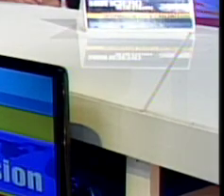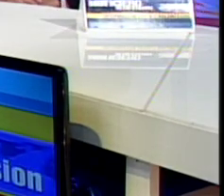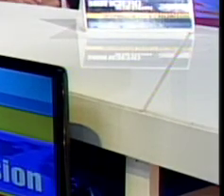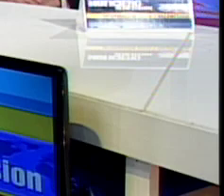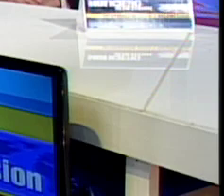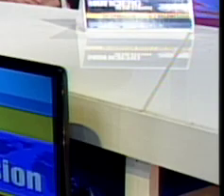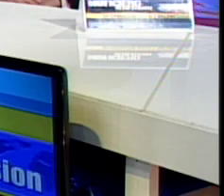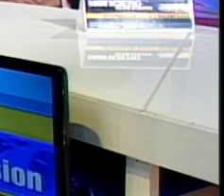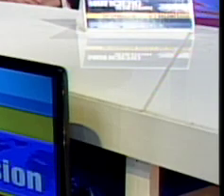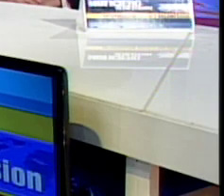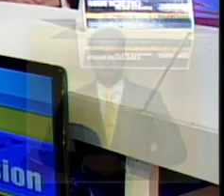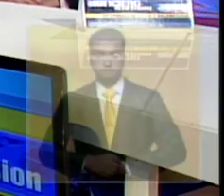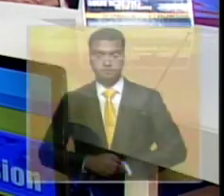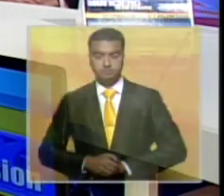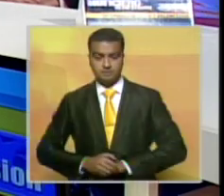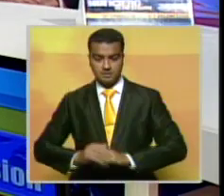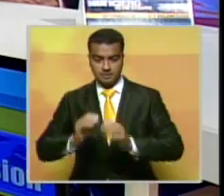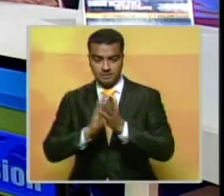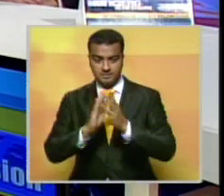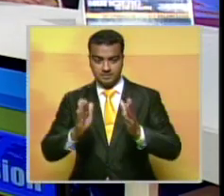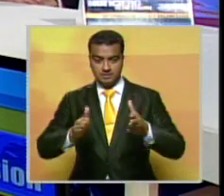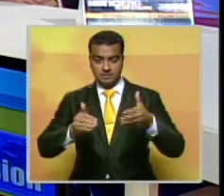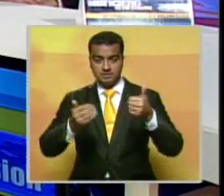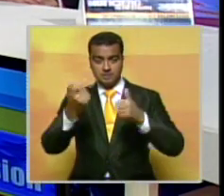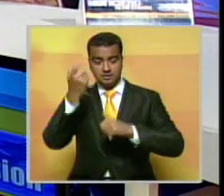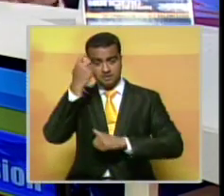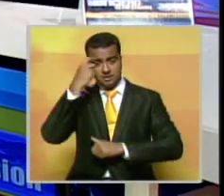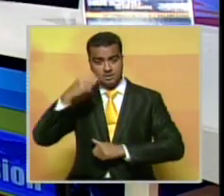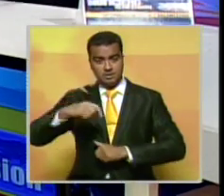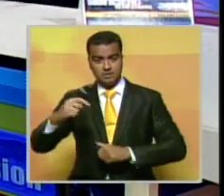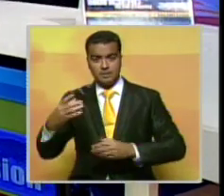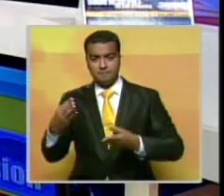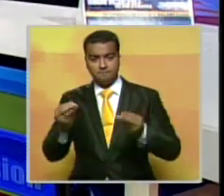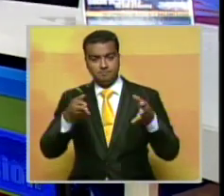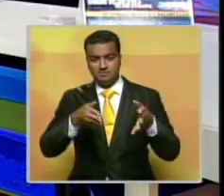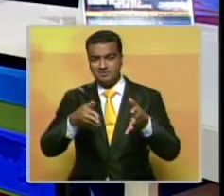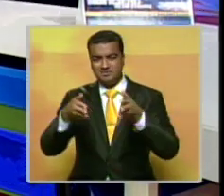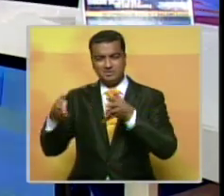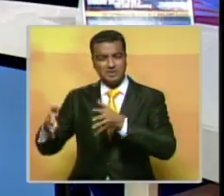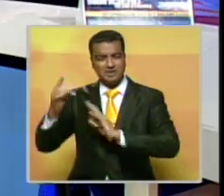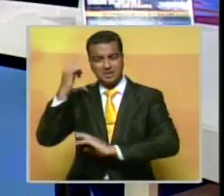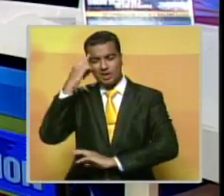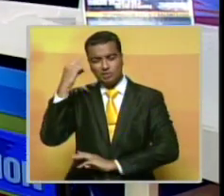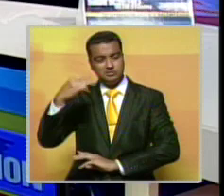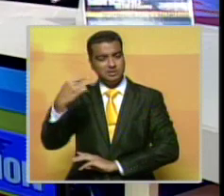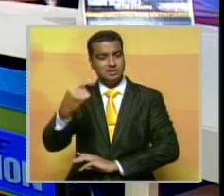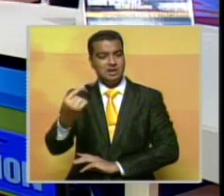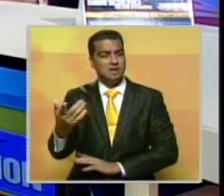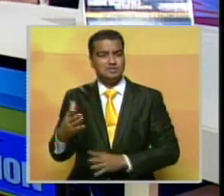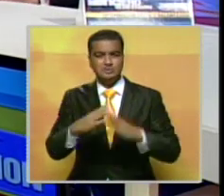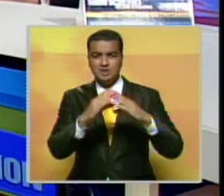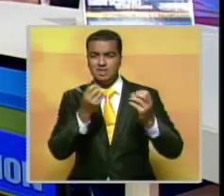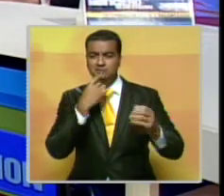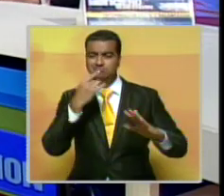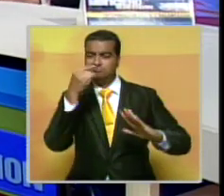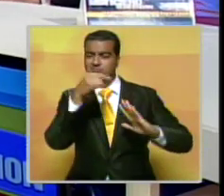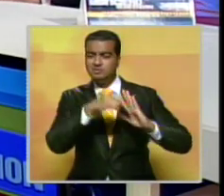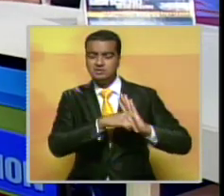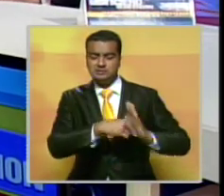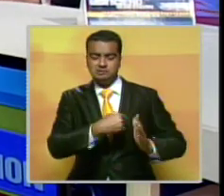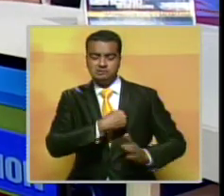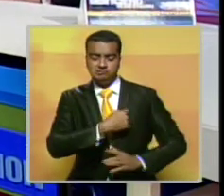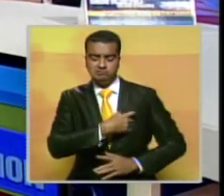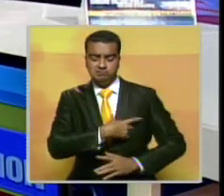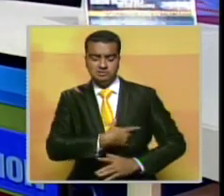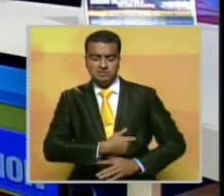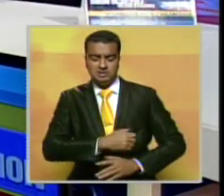Bueno, amigos, nos toca iniciar nuestro espacio de hoy muy apartados de lo que es la cotidianidad y sobre todo profundamente tocado en lo